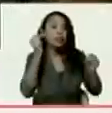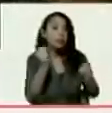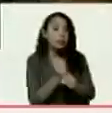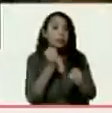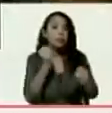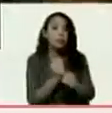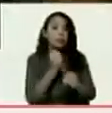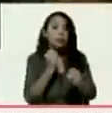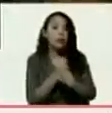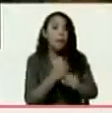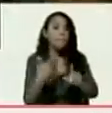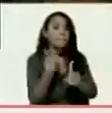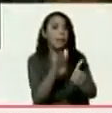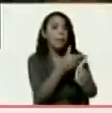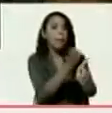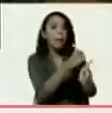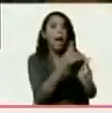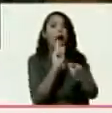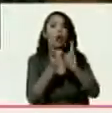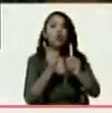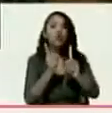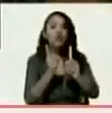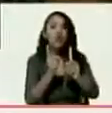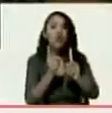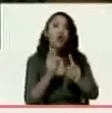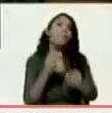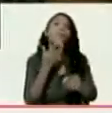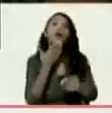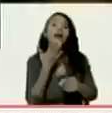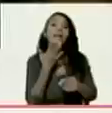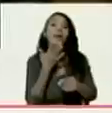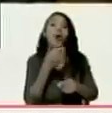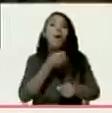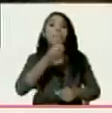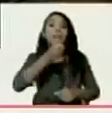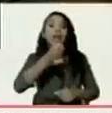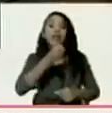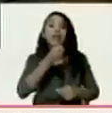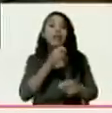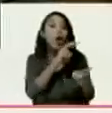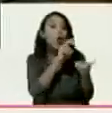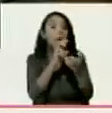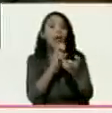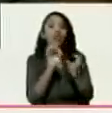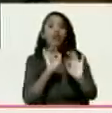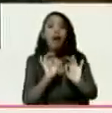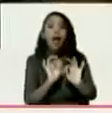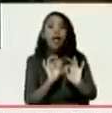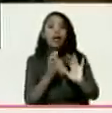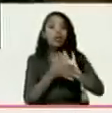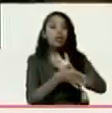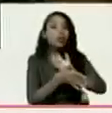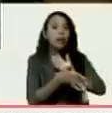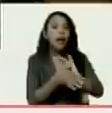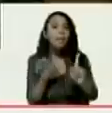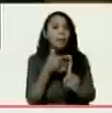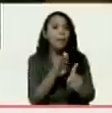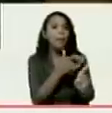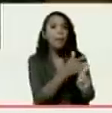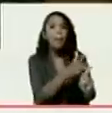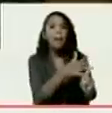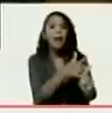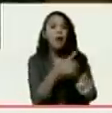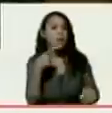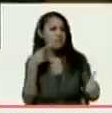los que no hacen eso son atacados. Los que no están cobrando de la chequera de Elio Abrams son atacados, son